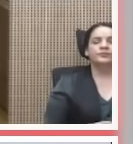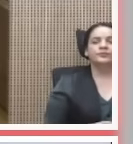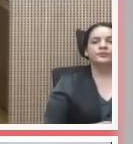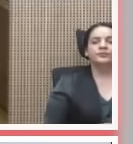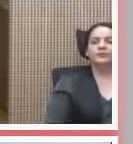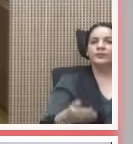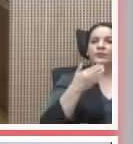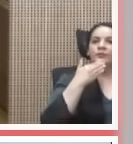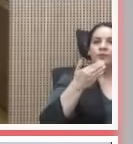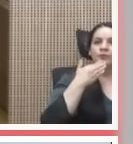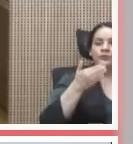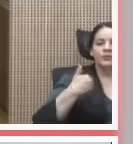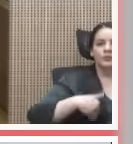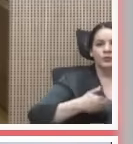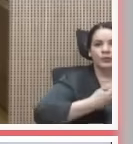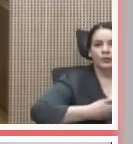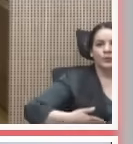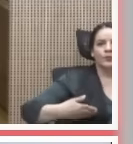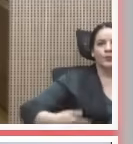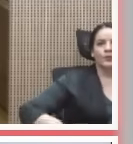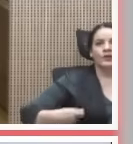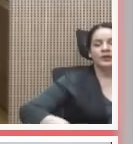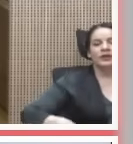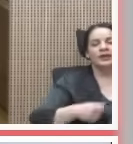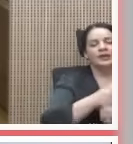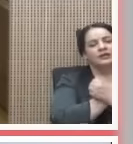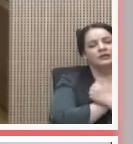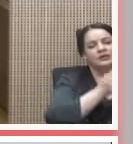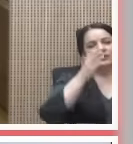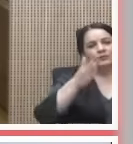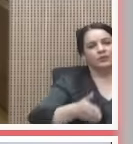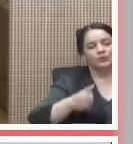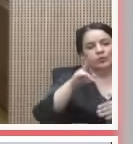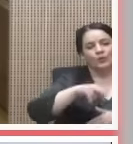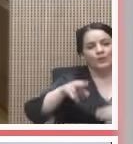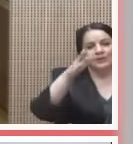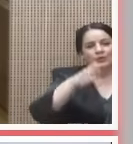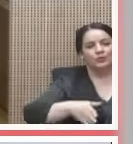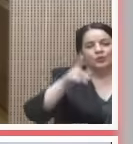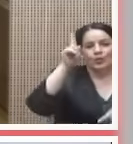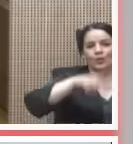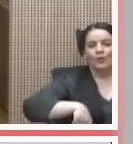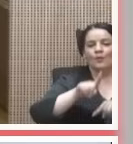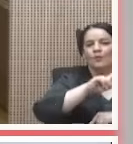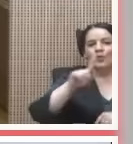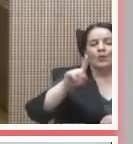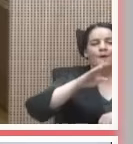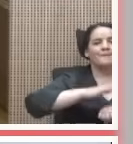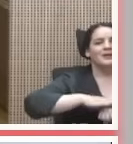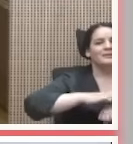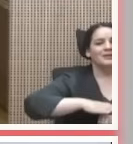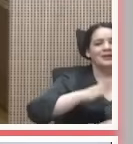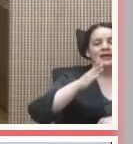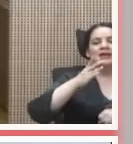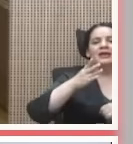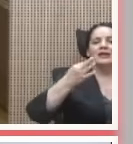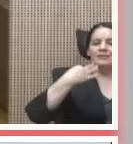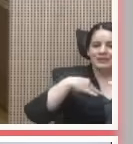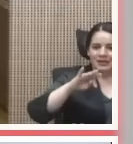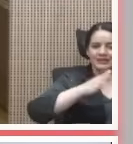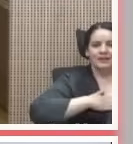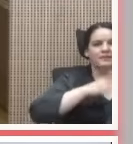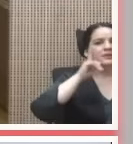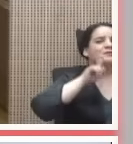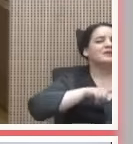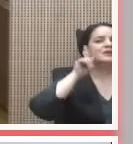Muchas gracias, señor presidente. Estimados compañeros, no puedo permitir que me traten de mentirosa. He